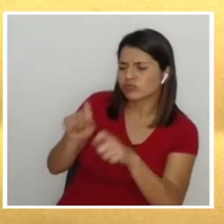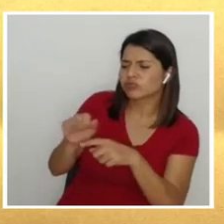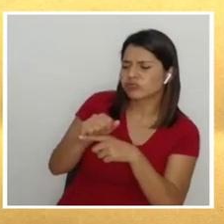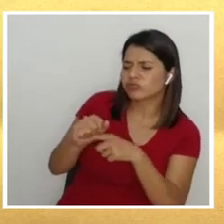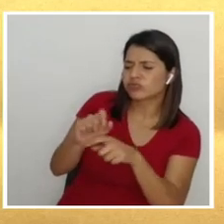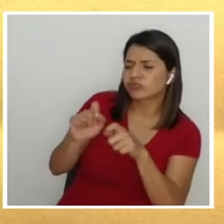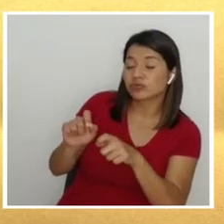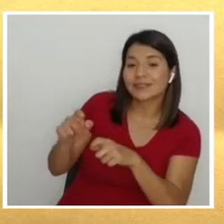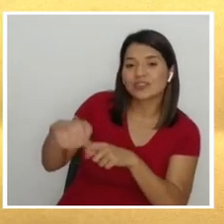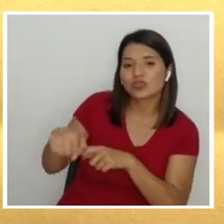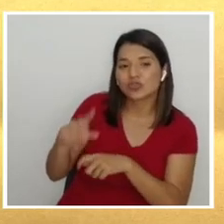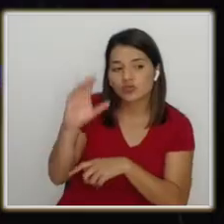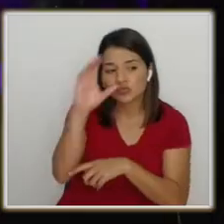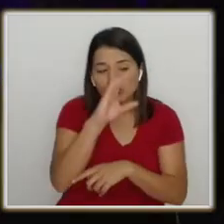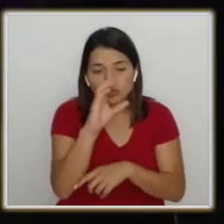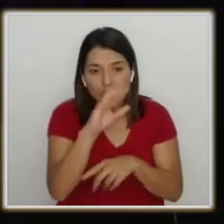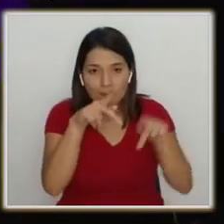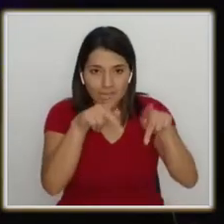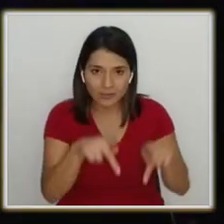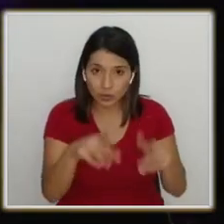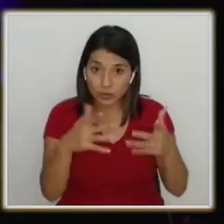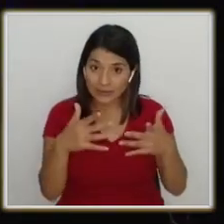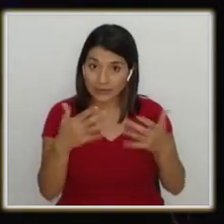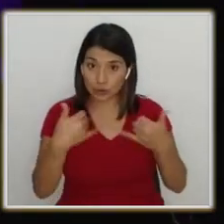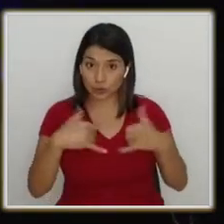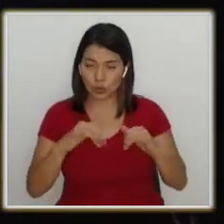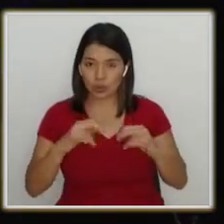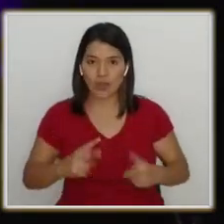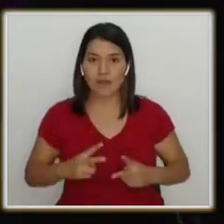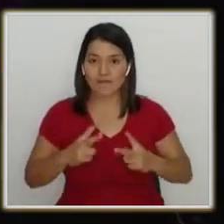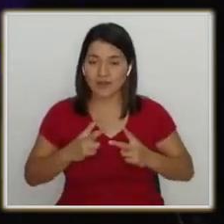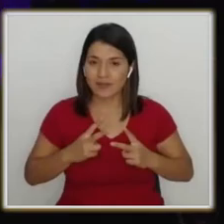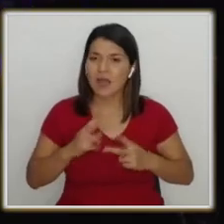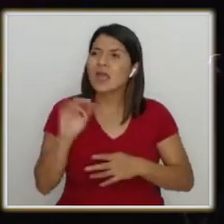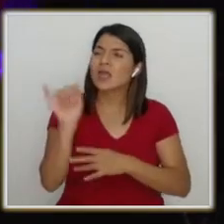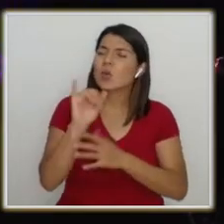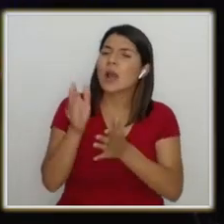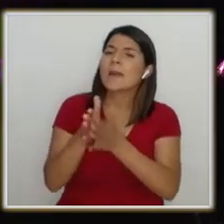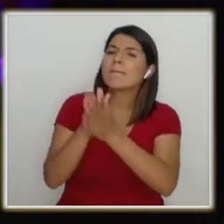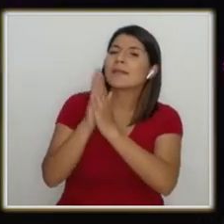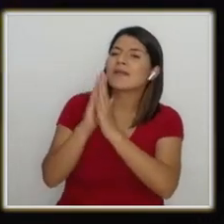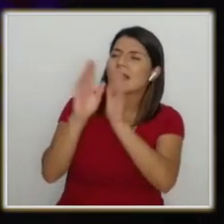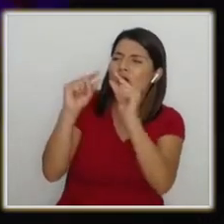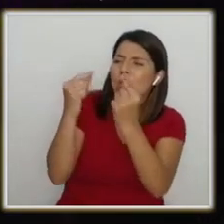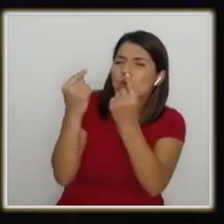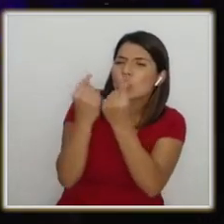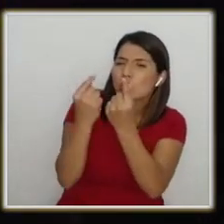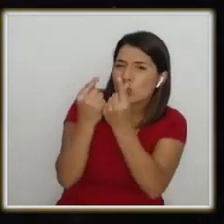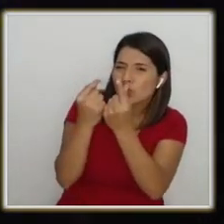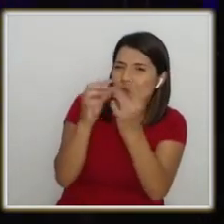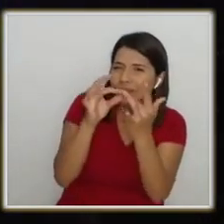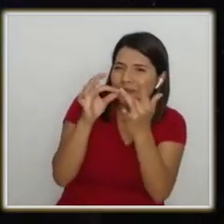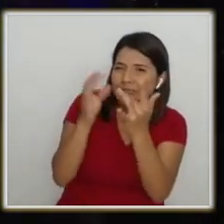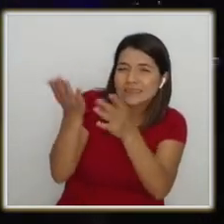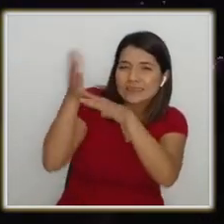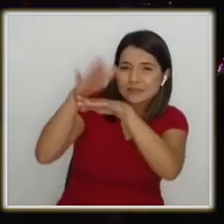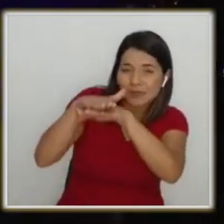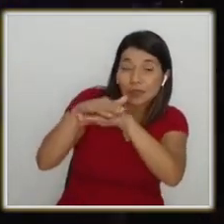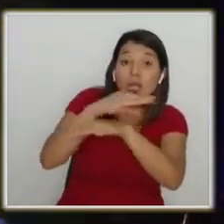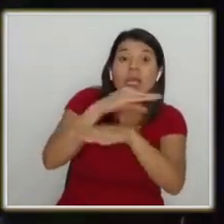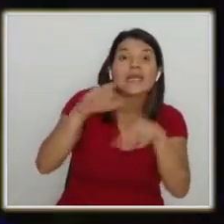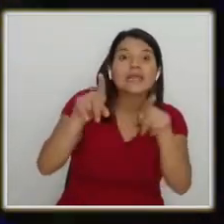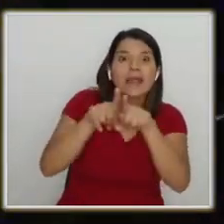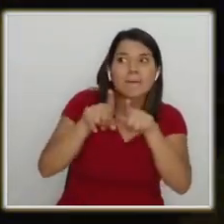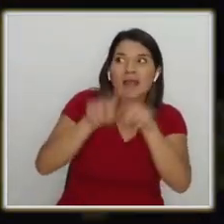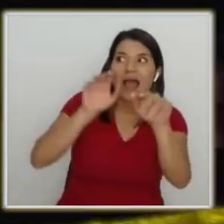vivas. Además de eso, pedí grupos especializados y también que me alertaran los hospitales más cercanos para que me